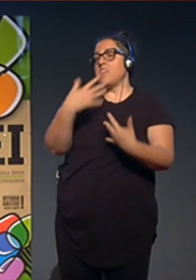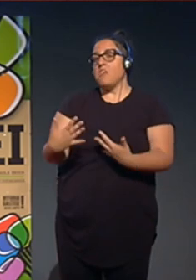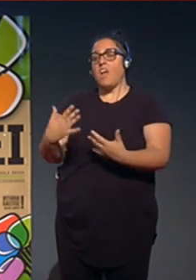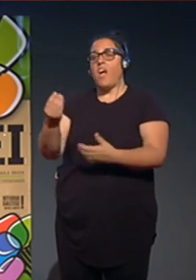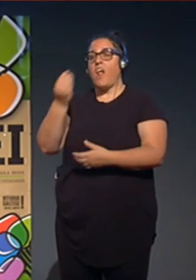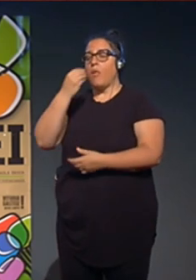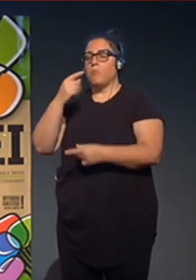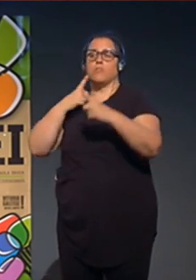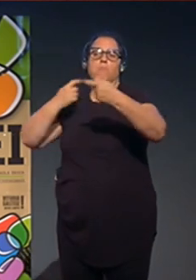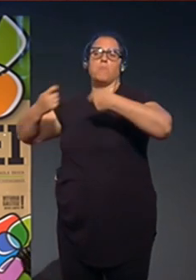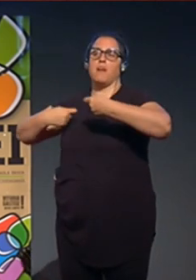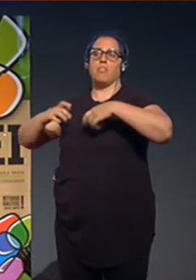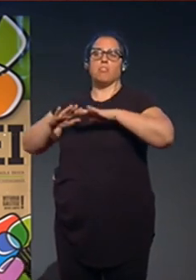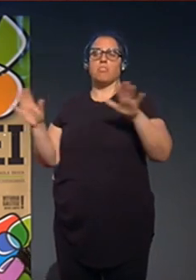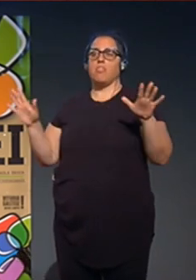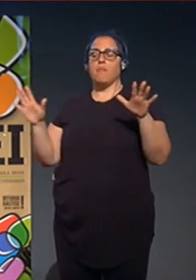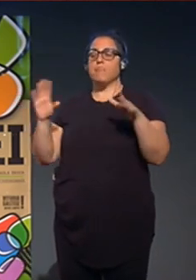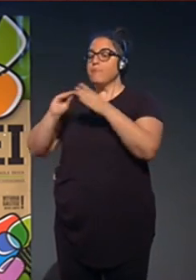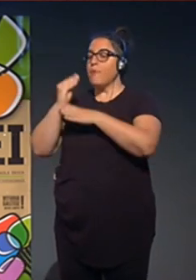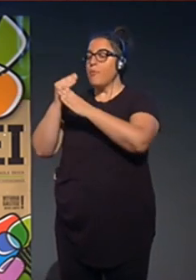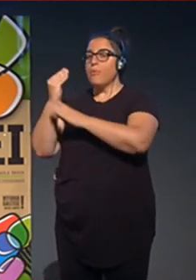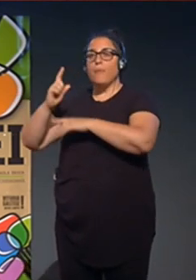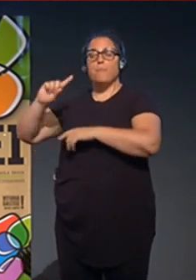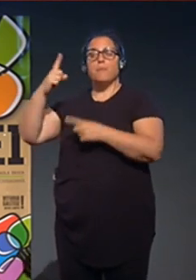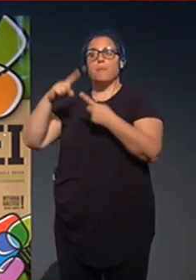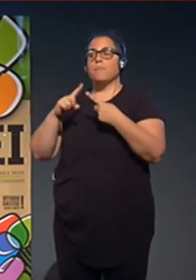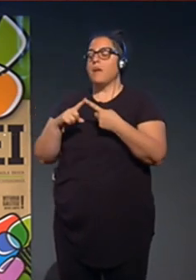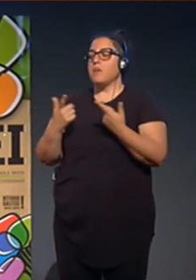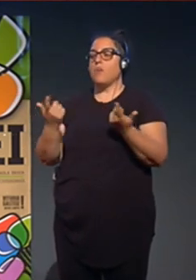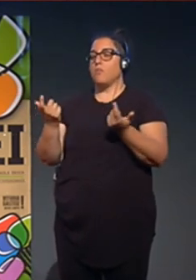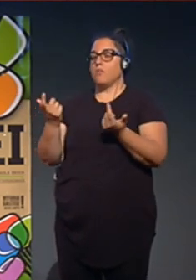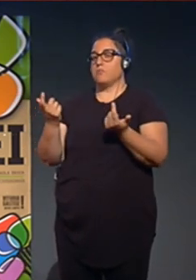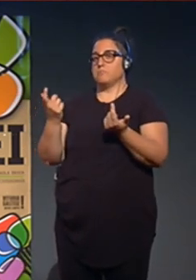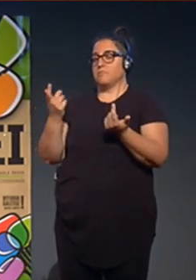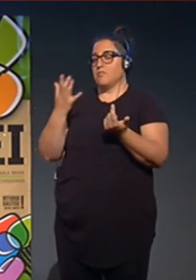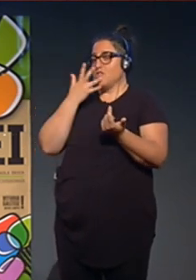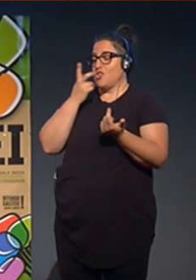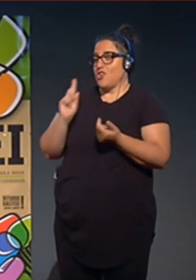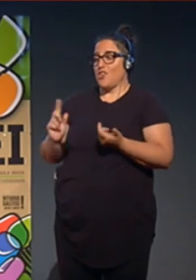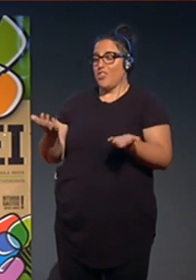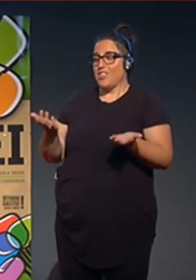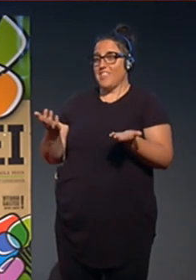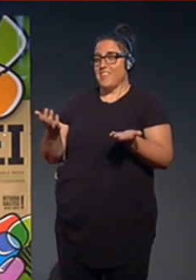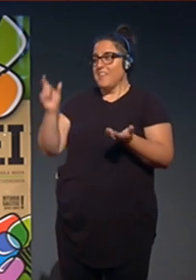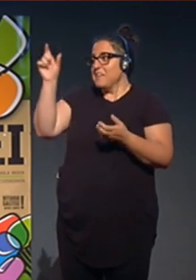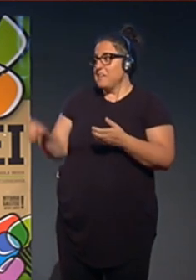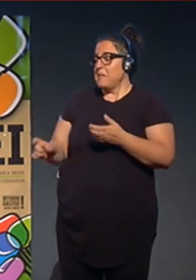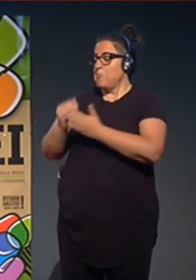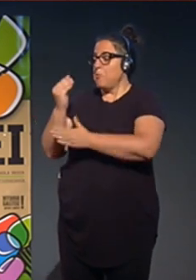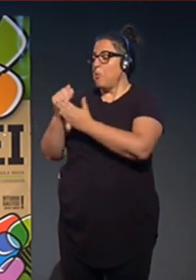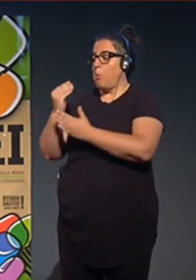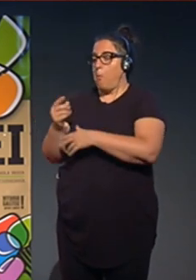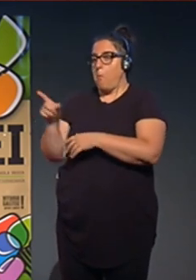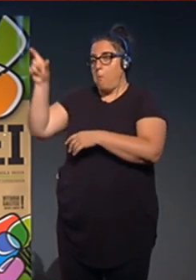y al que produce primero no no le vemos la cara pero es que justamente por eso a él no le importa